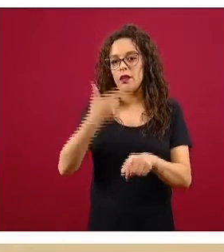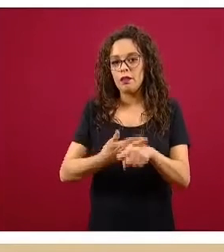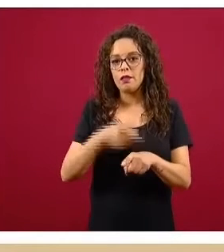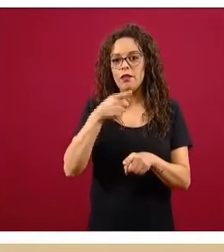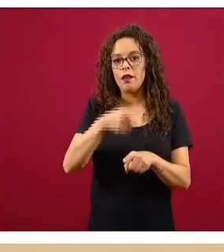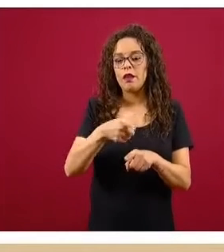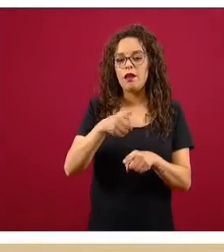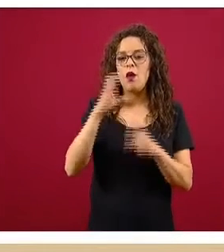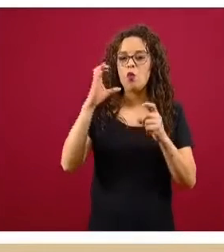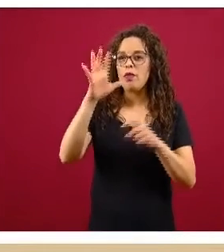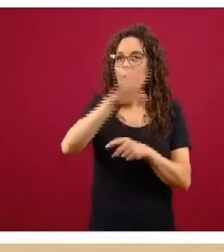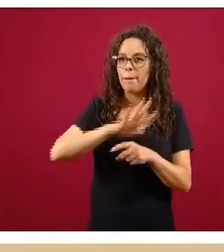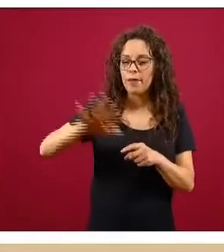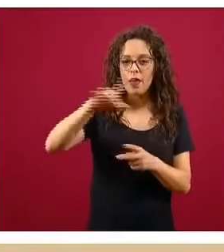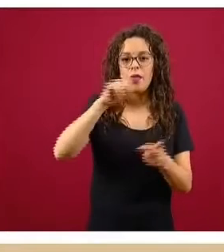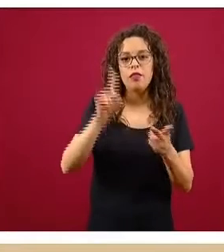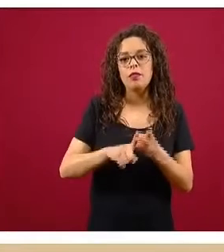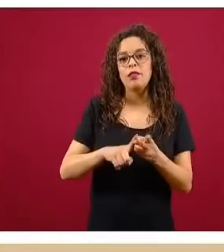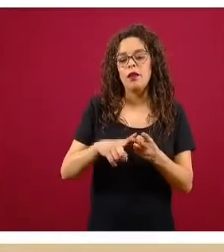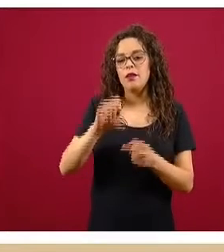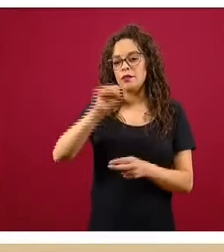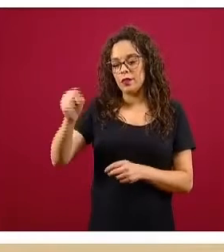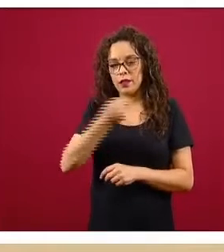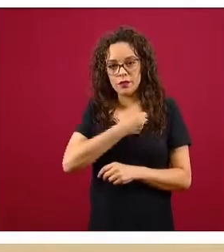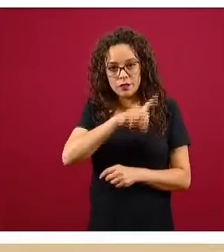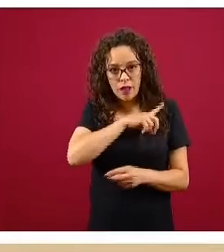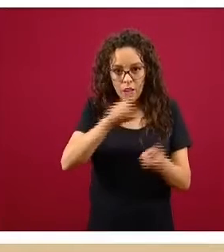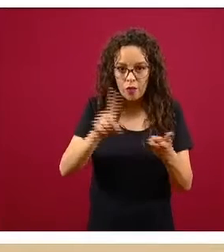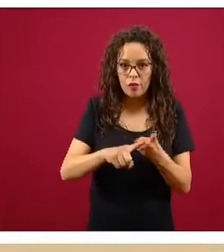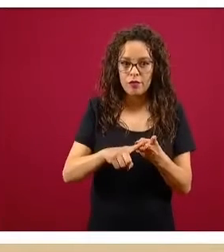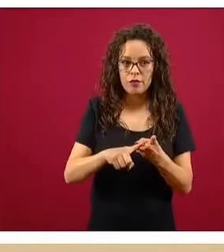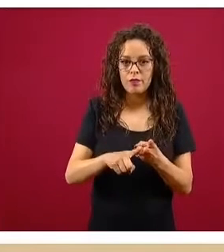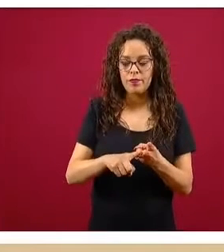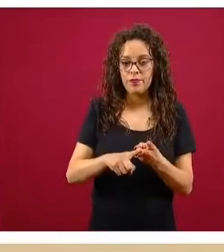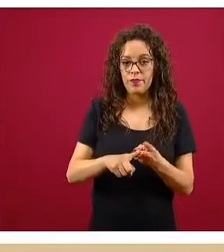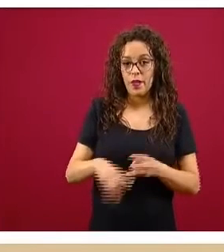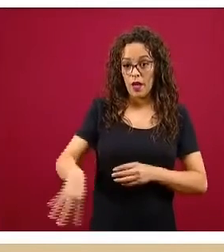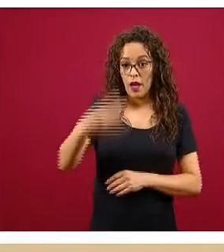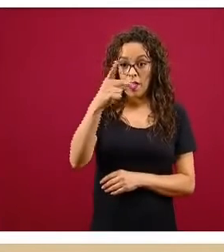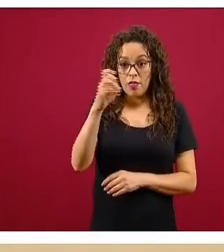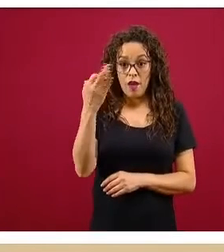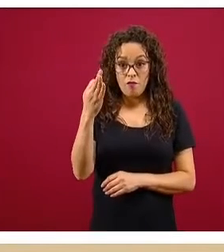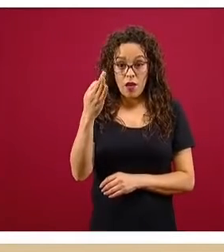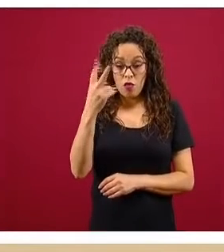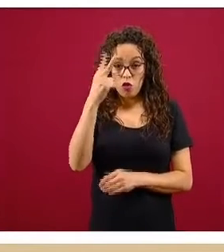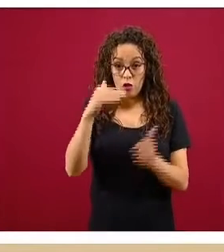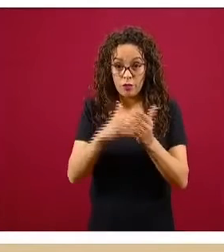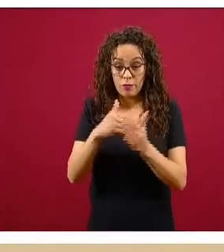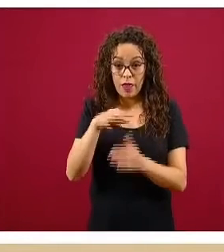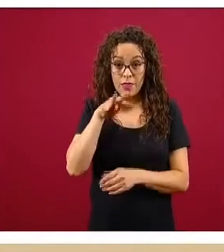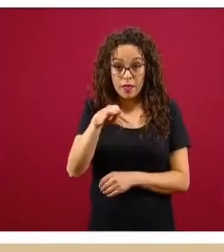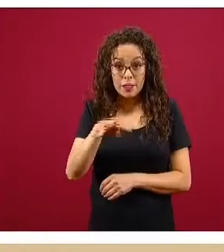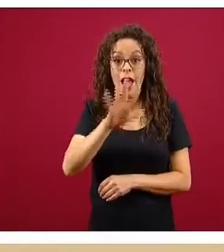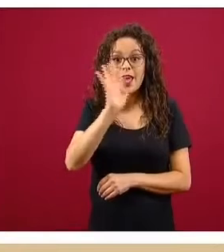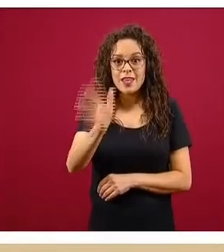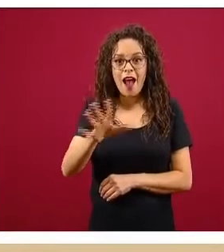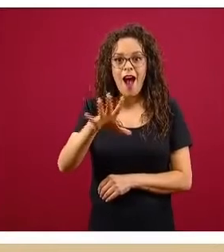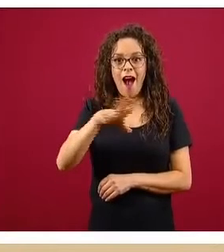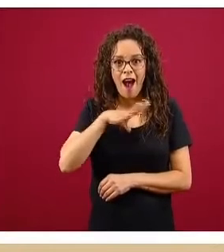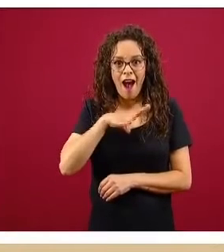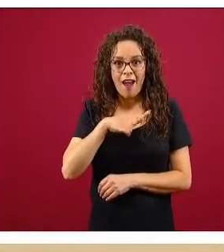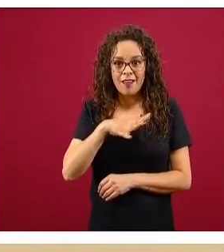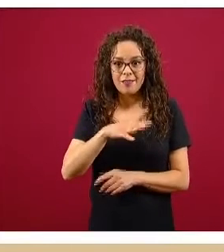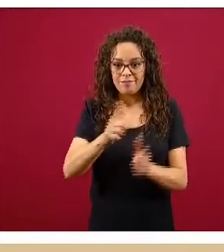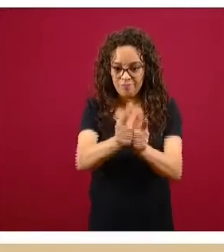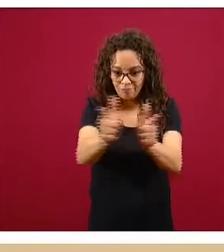Secretaría de Salud, y fue creciendo, y para el 14 de febrero del 2019 pudimos conformar este grupo que se